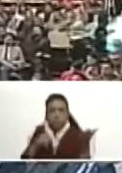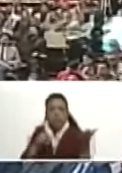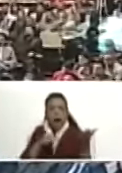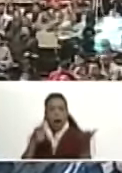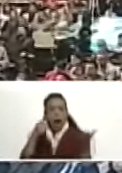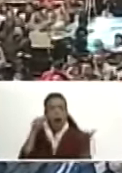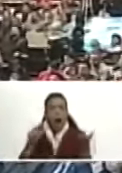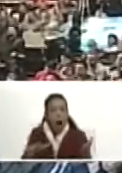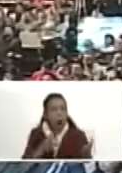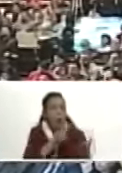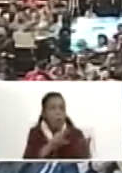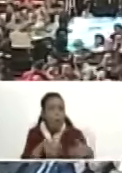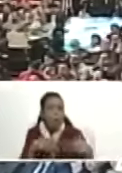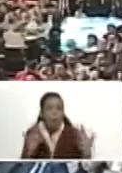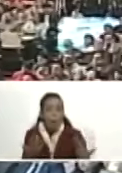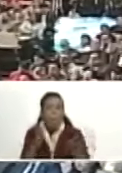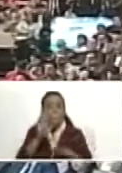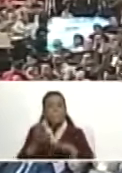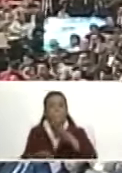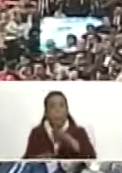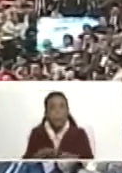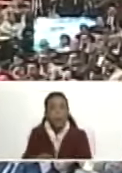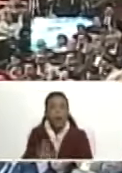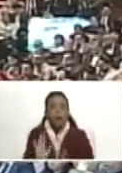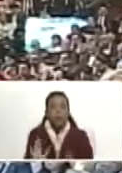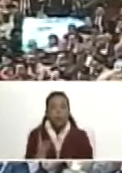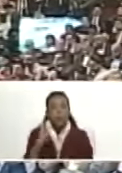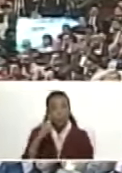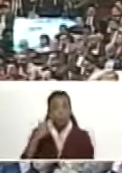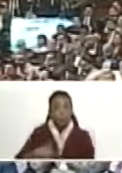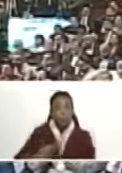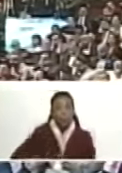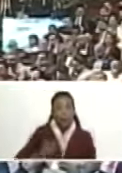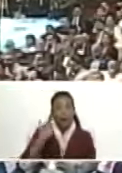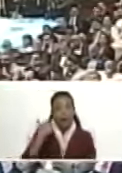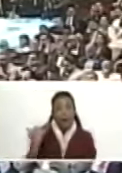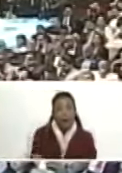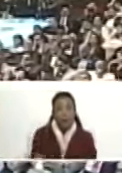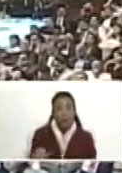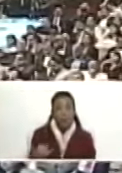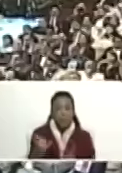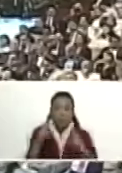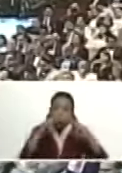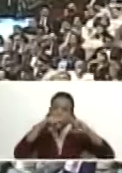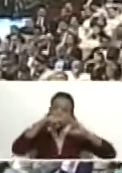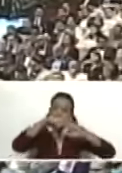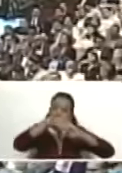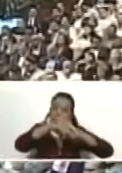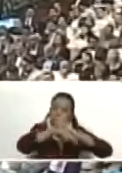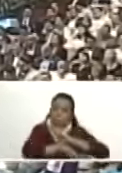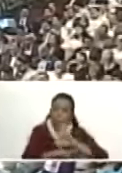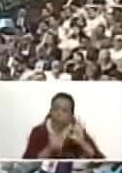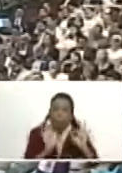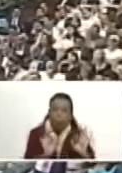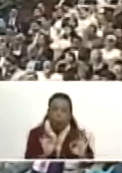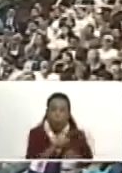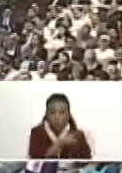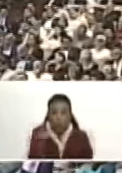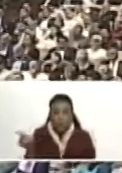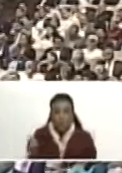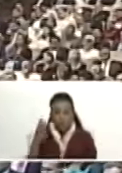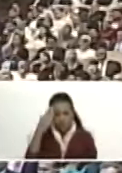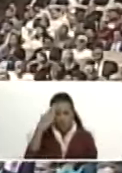para ir canalizando y tiene una importancia medular, juventud de